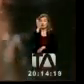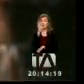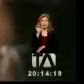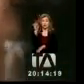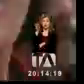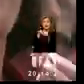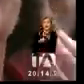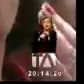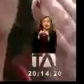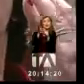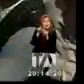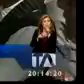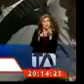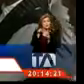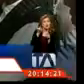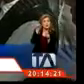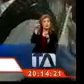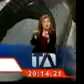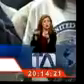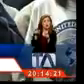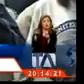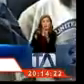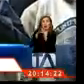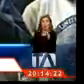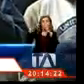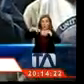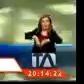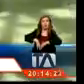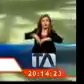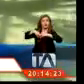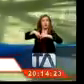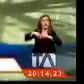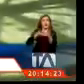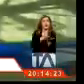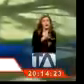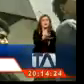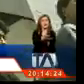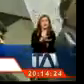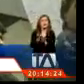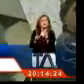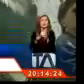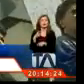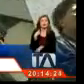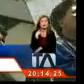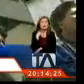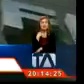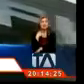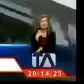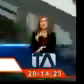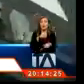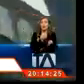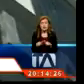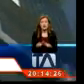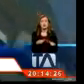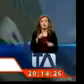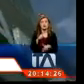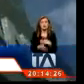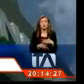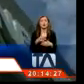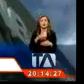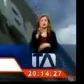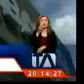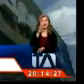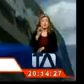los daños y perjuicios ocasionados por la quiebra del banco y cubrir los gastos en los que incurrió el Estado por el trámite del proceso. Fue